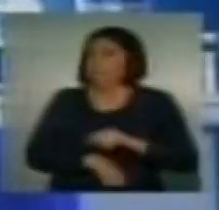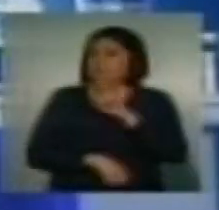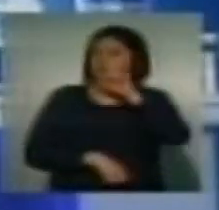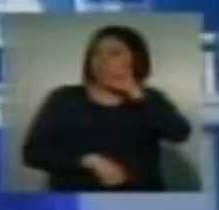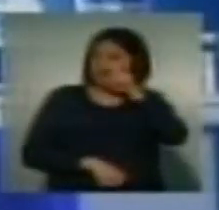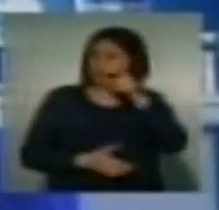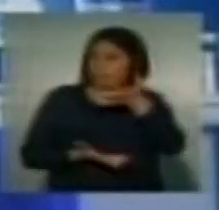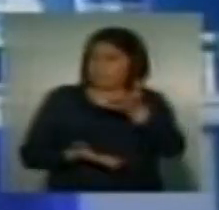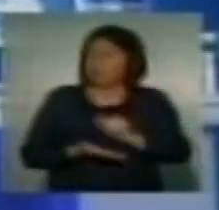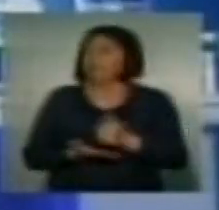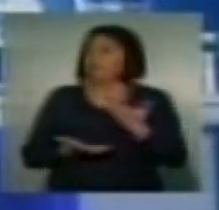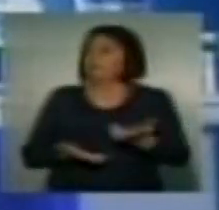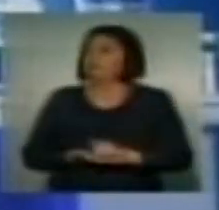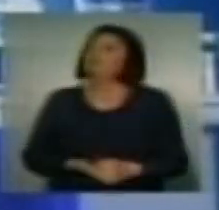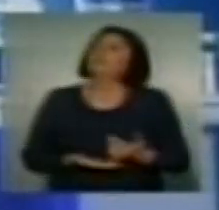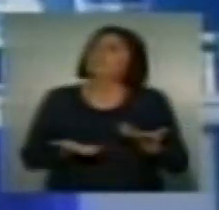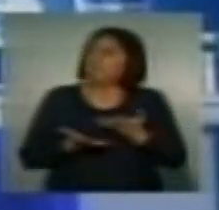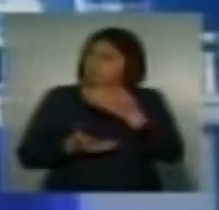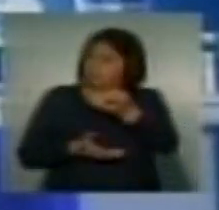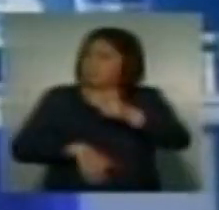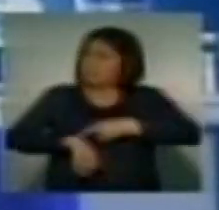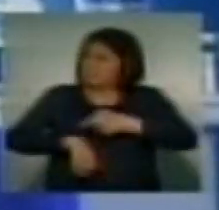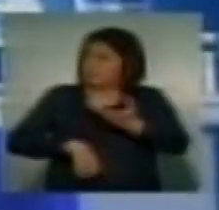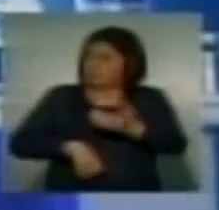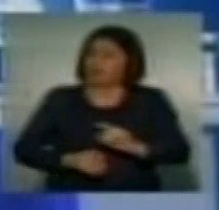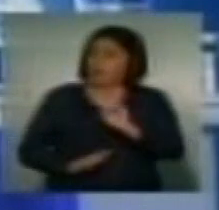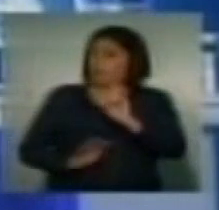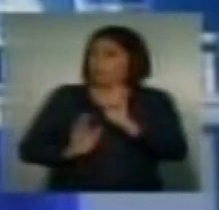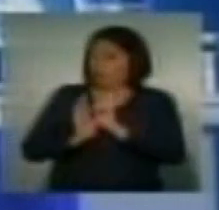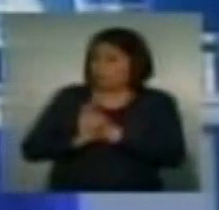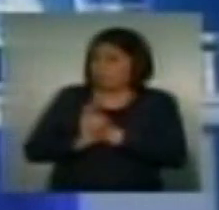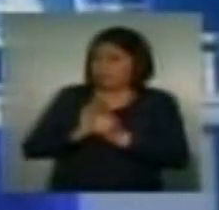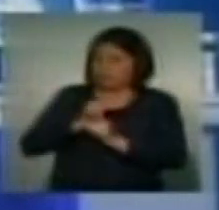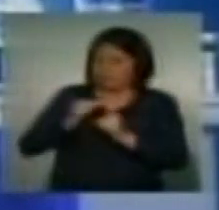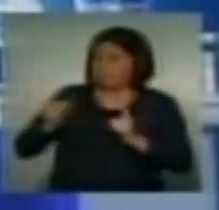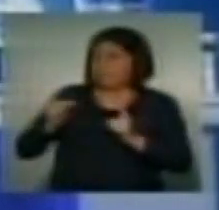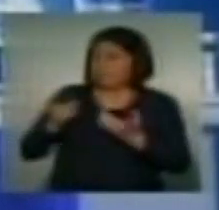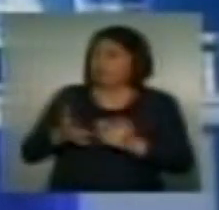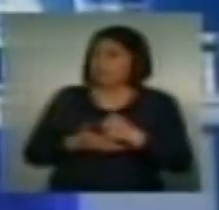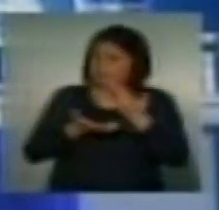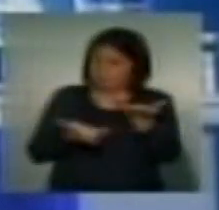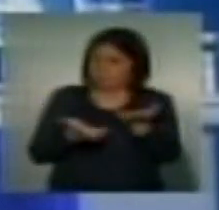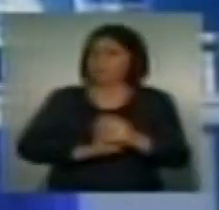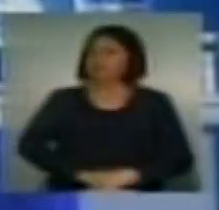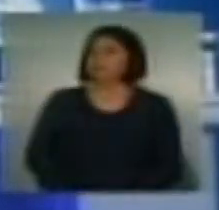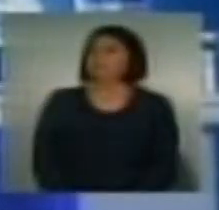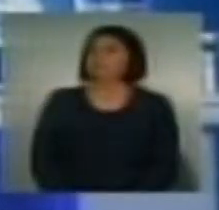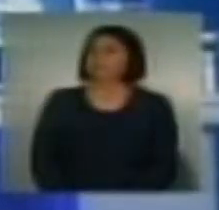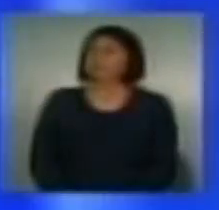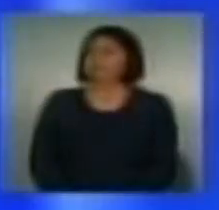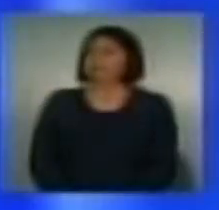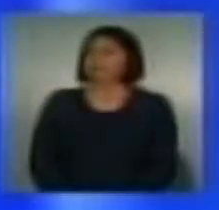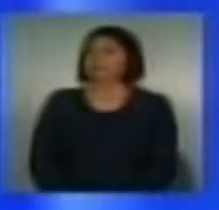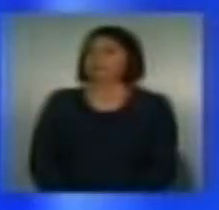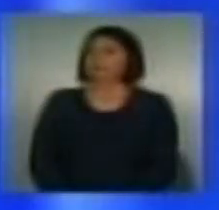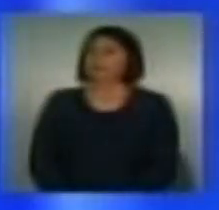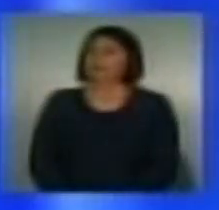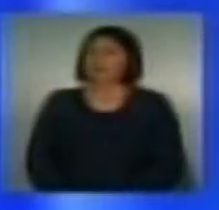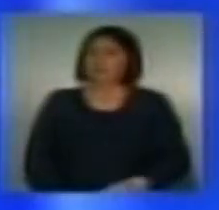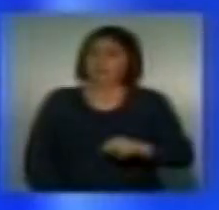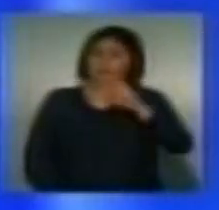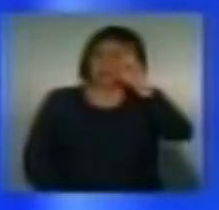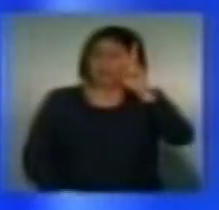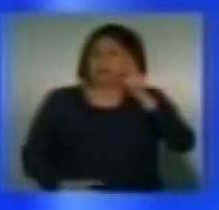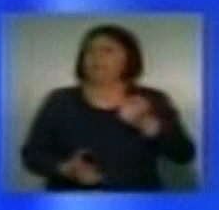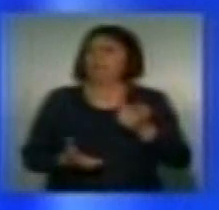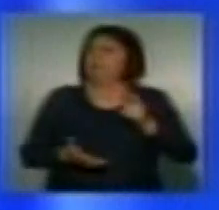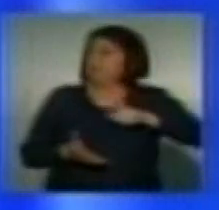Toledo candidato de Perú posible tiene usted un minuto y medio a su disposición El Perú necesita volver